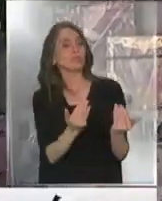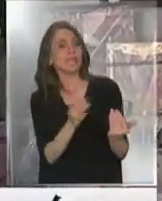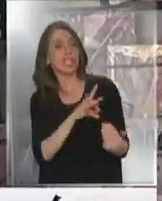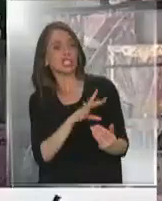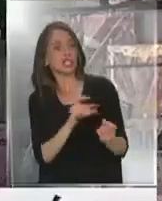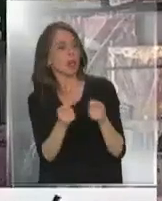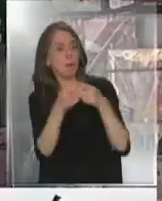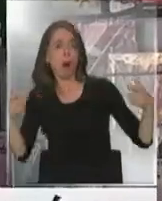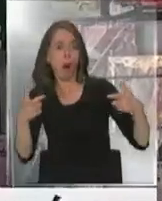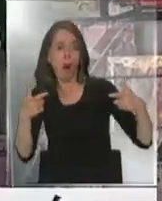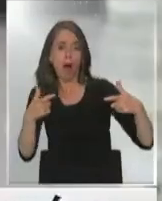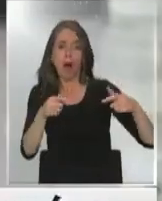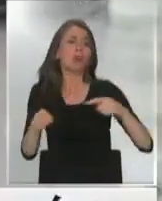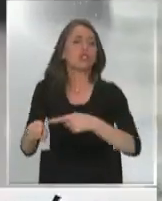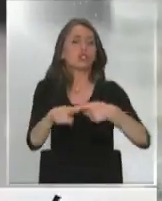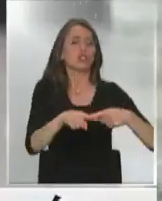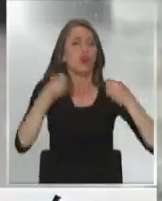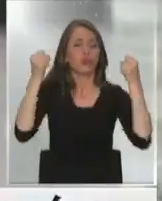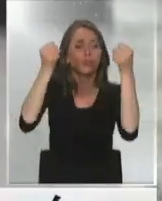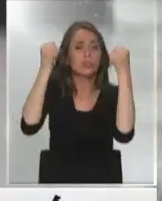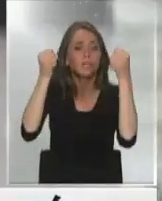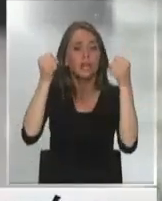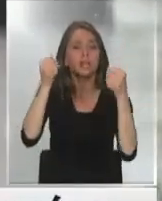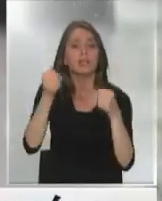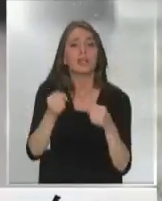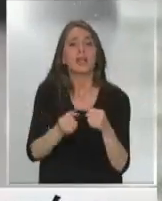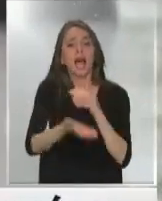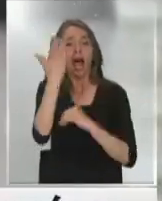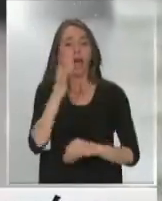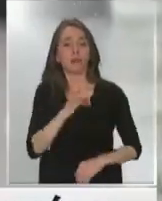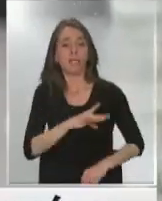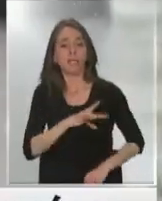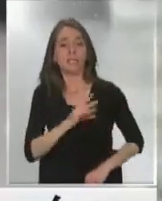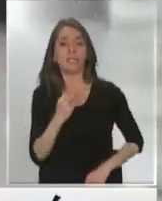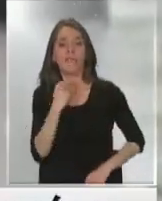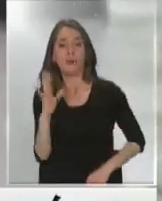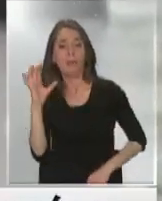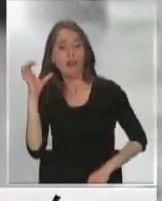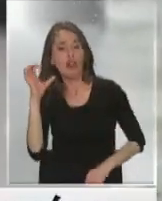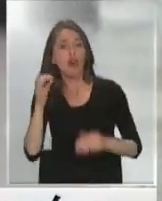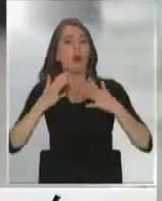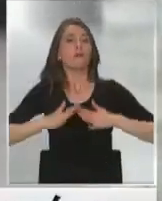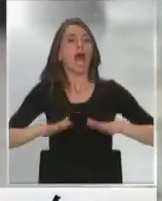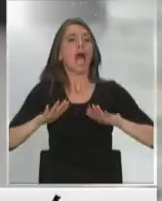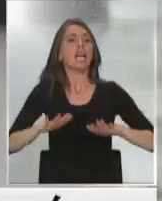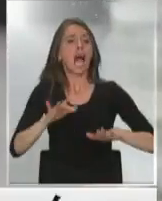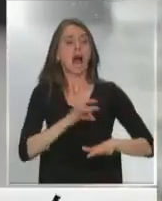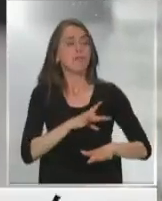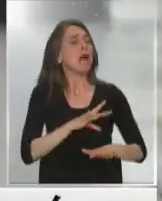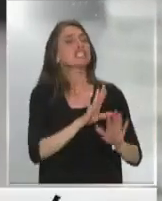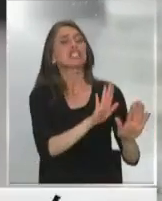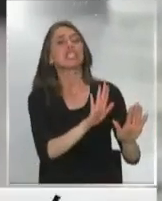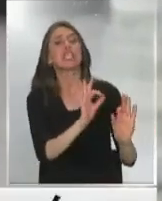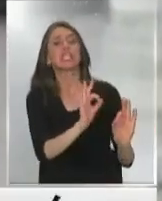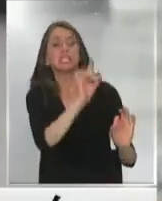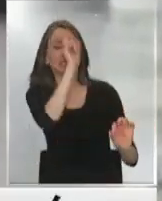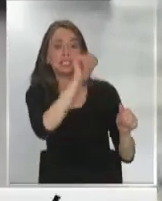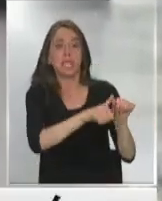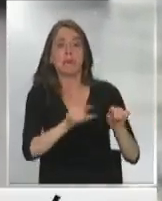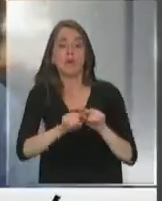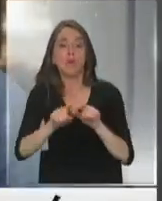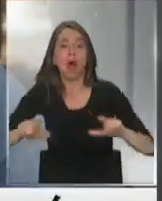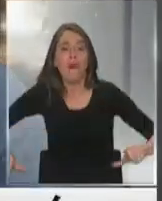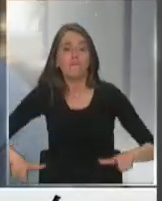¿no? que está pasando ahora, ¿no? No era tal esa calma en Chile, ¿cierto? Que pronto fue como una especie de volcán